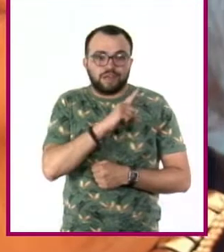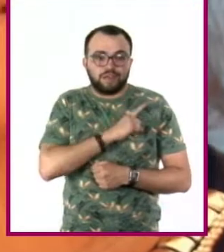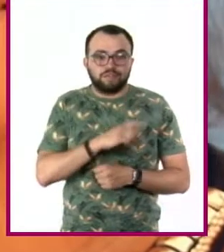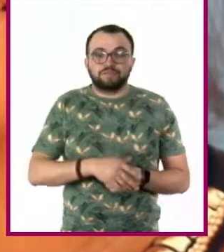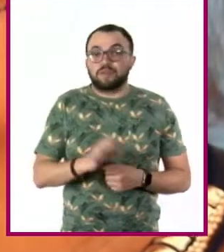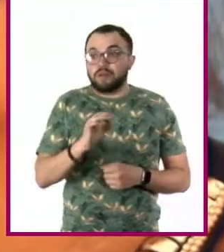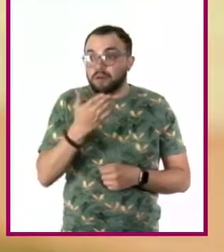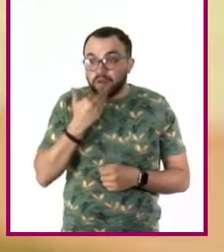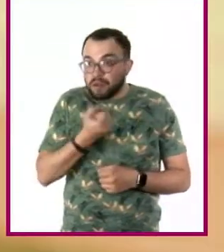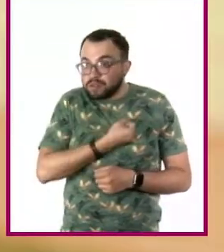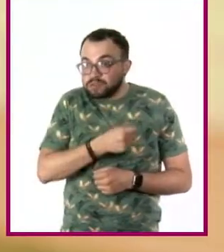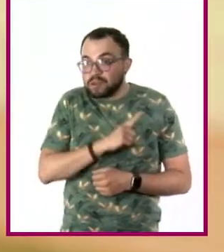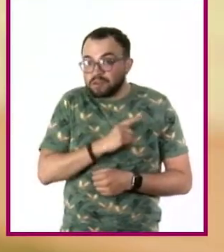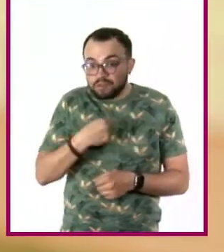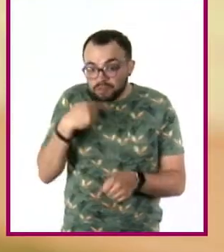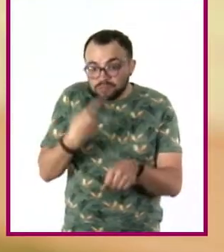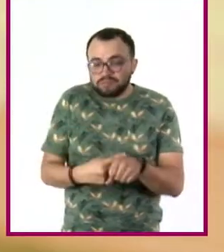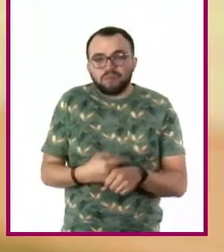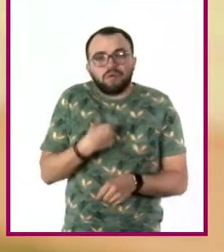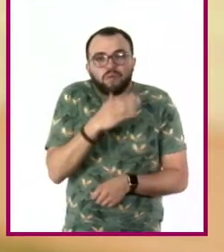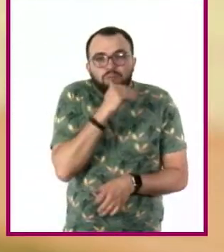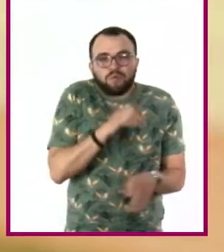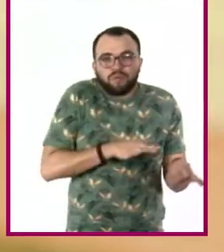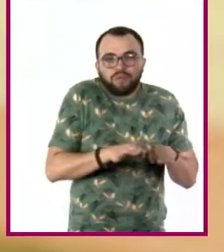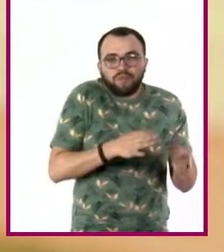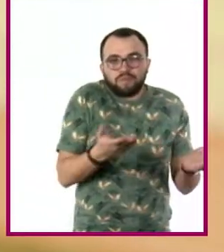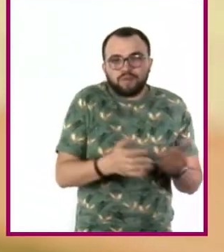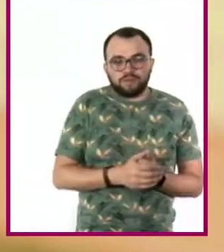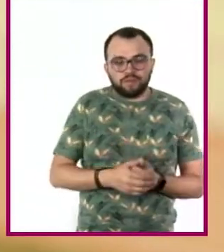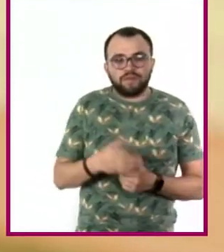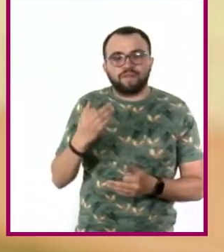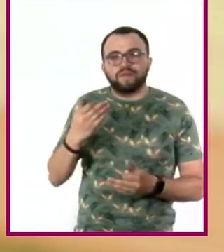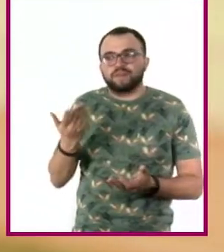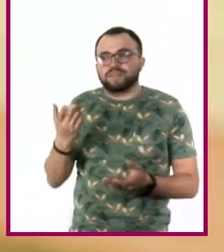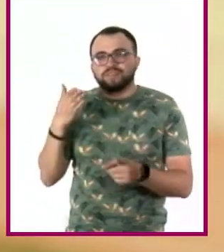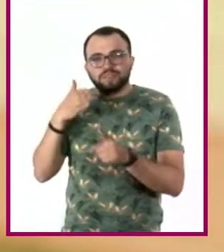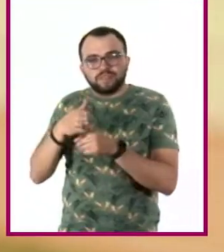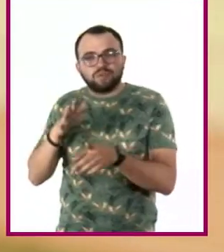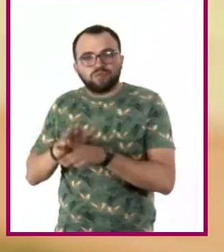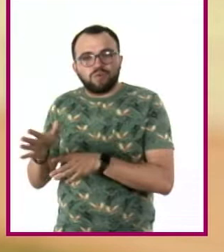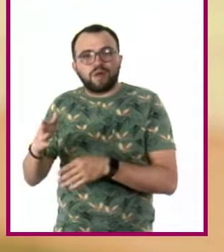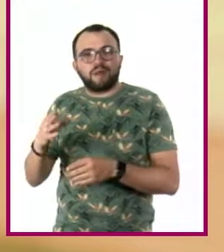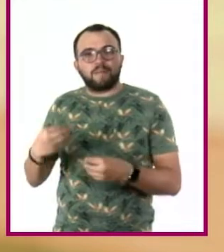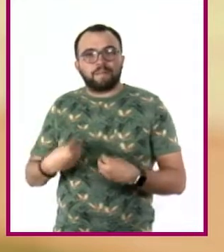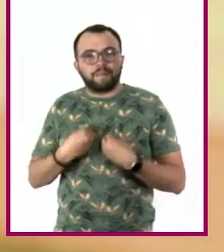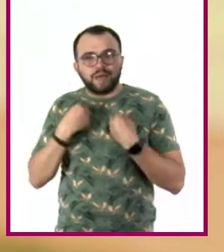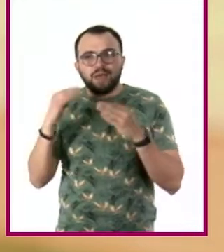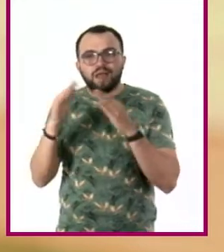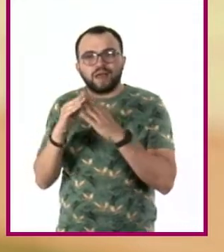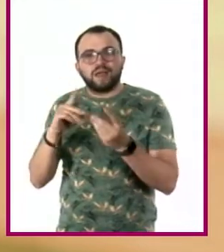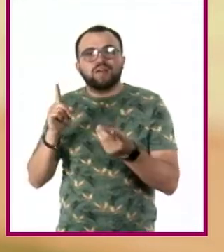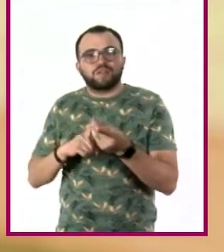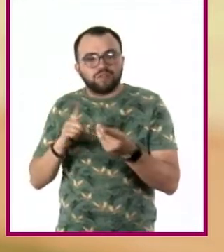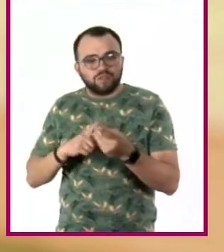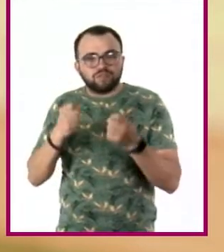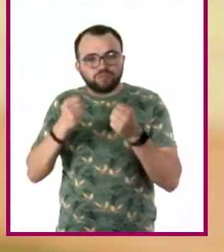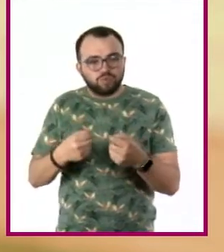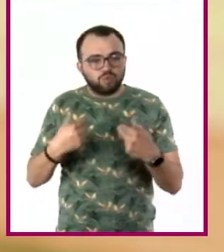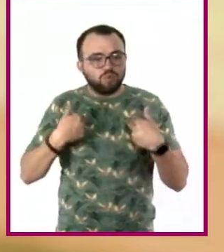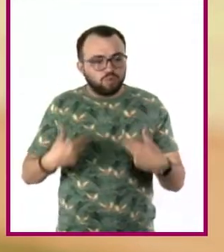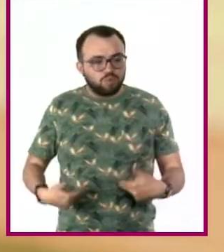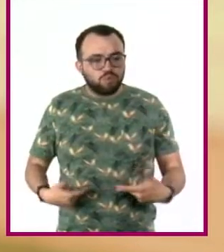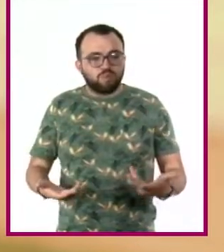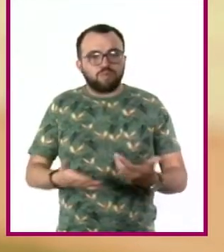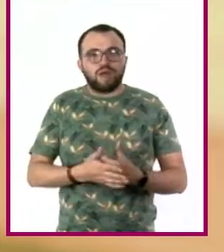No podemos trabajar. Va desde el aspecto de vivienda, desde el aspecto de seguridad humana, va desde el